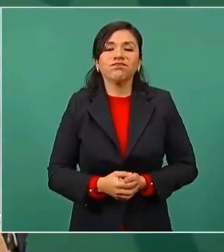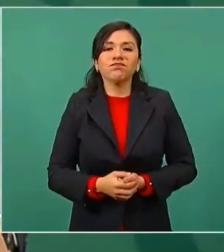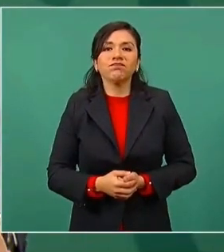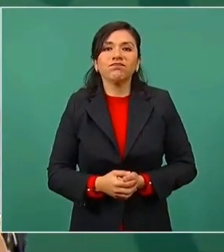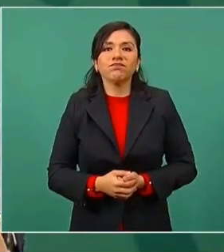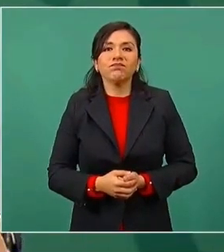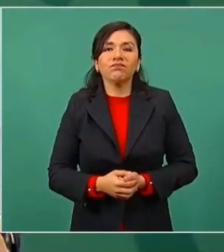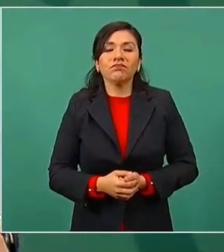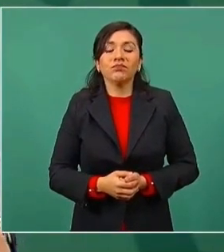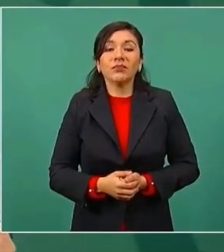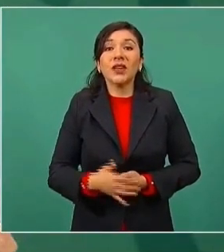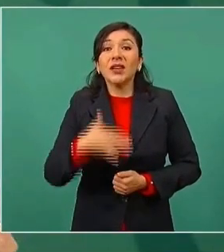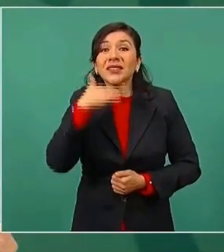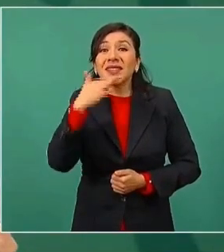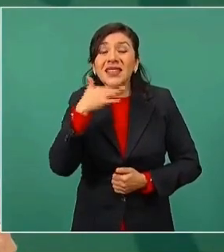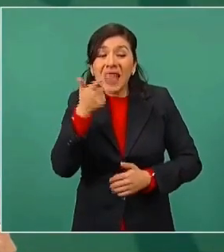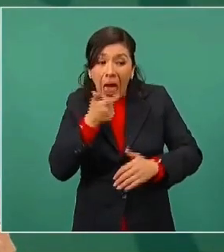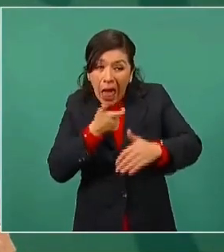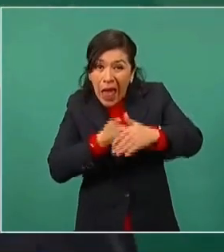la corrupción